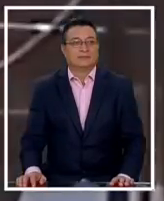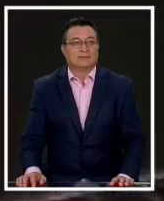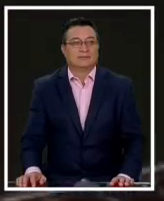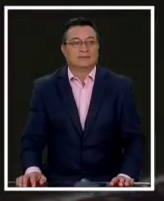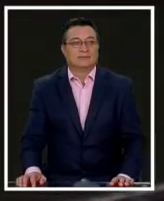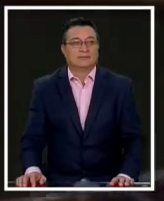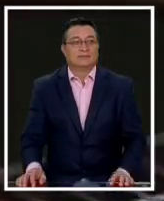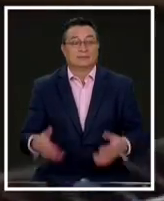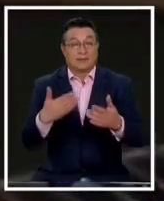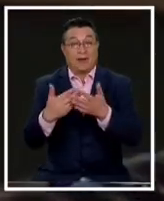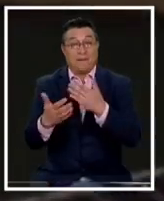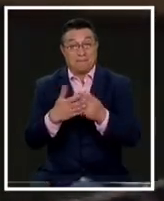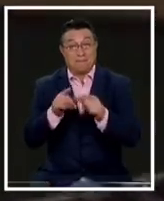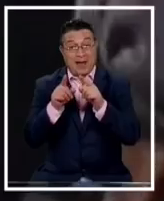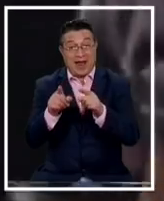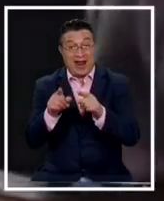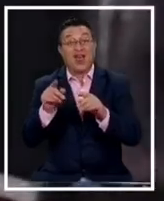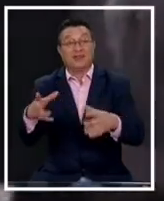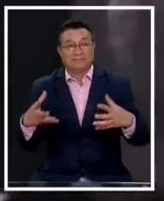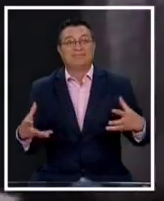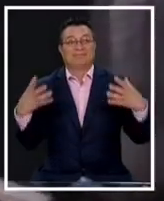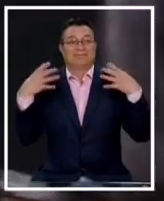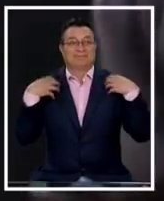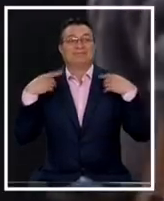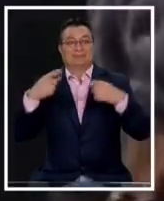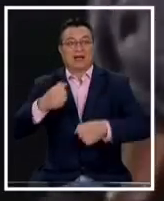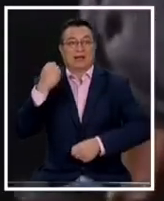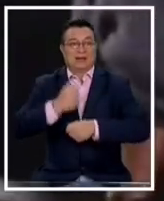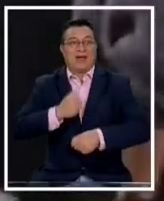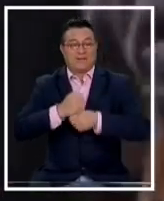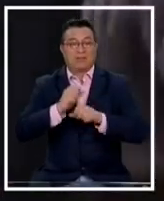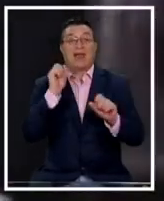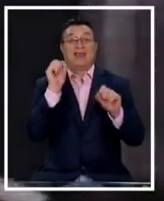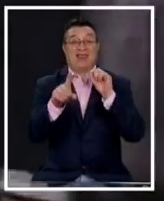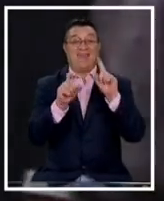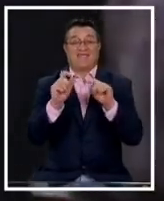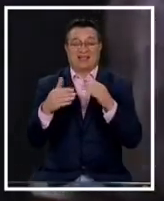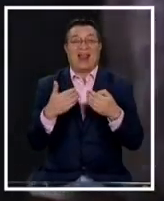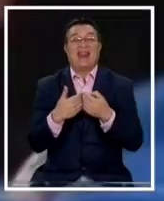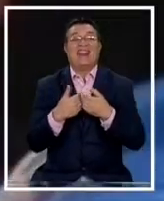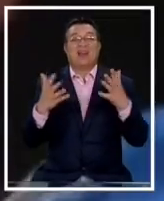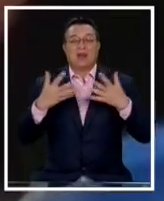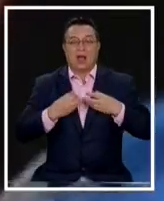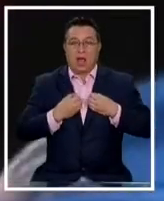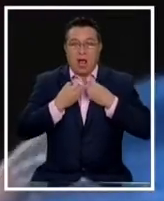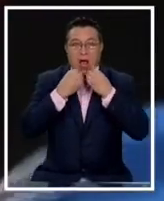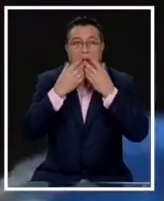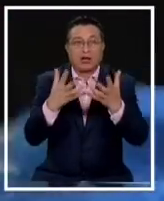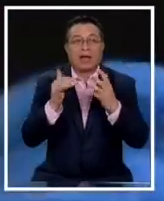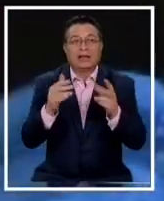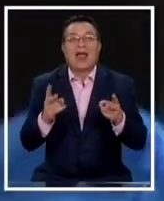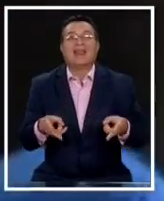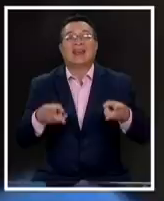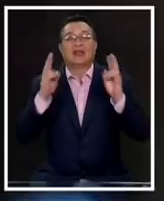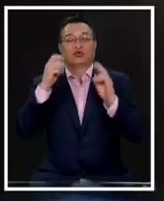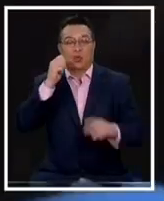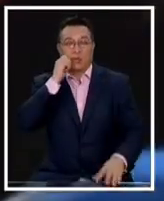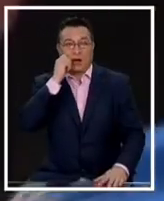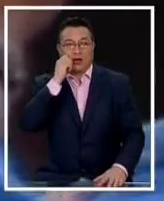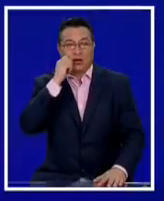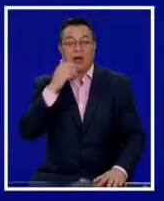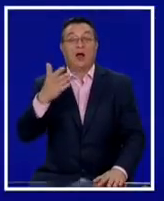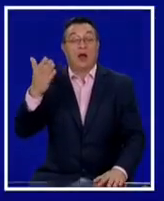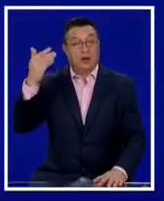Pero sus propias manos estarían volcadas en un férreo trabajo por la defensa de la libertad de expresión y de los derechos humanos, en